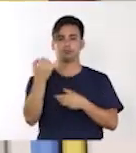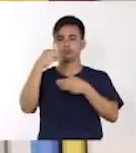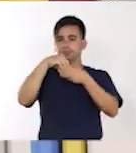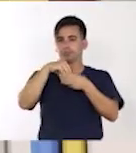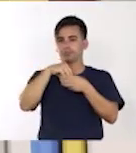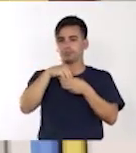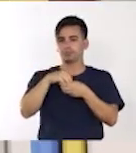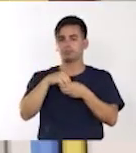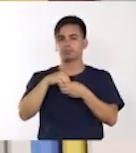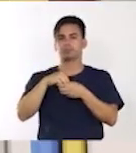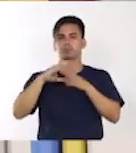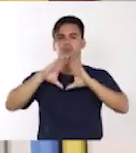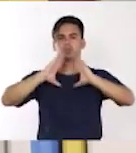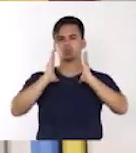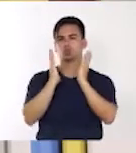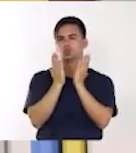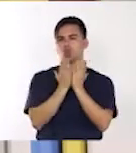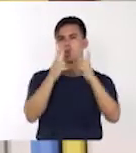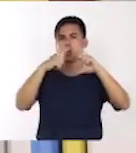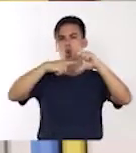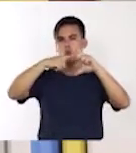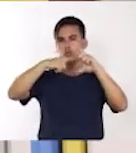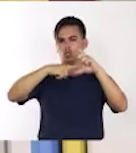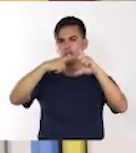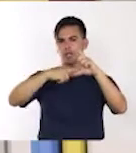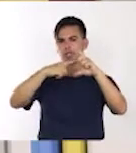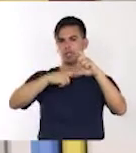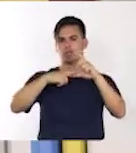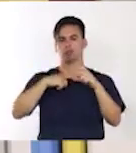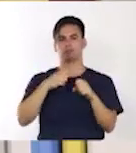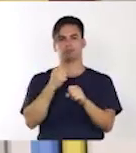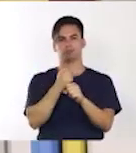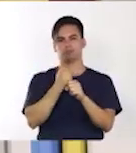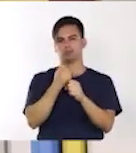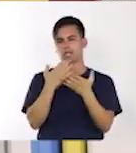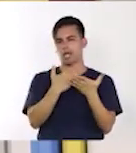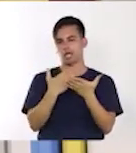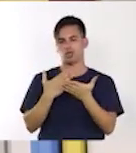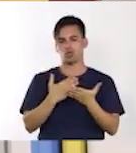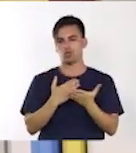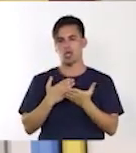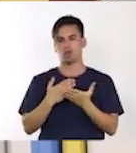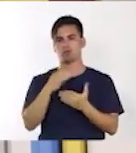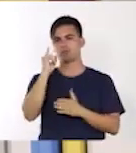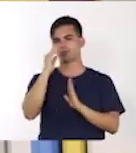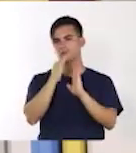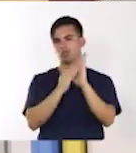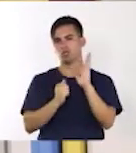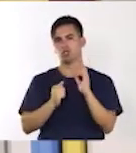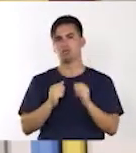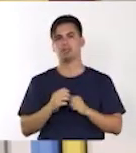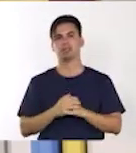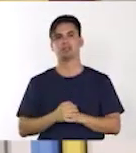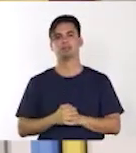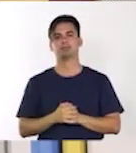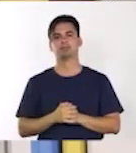llevan implícito, ¿no?, la integración de todos los contenidos que se han trabajado en el